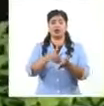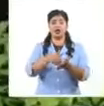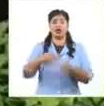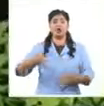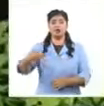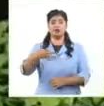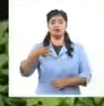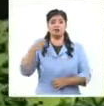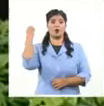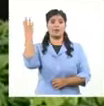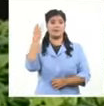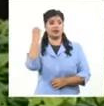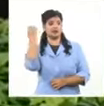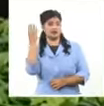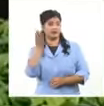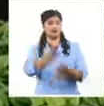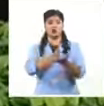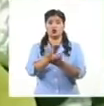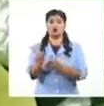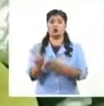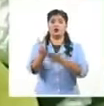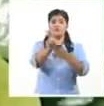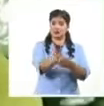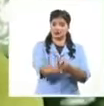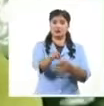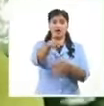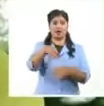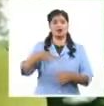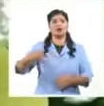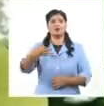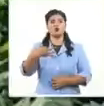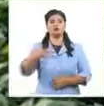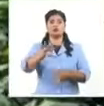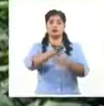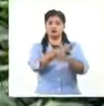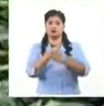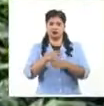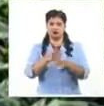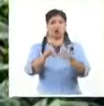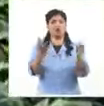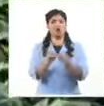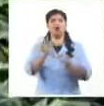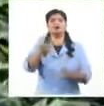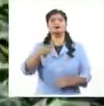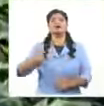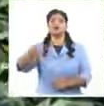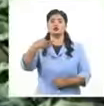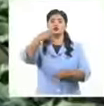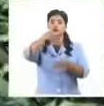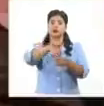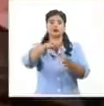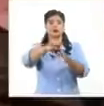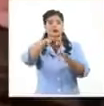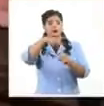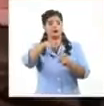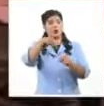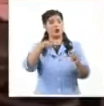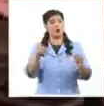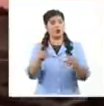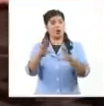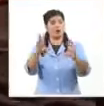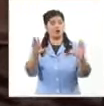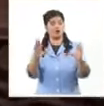de la visita del secretariado del Comité Central del Partido y su estructura auxiliar a la provincia de Guantánamo. En la mañana visitó el vivero tecnificado